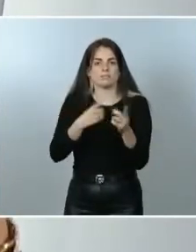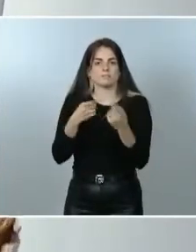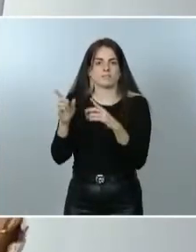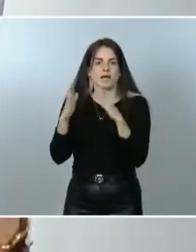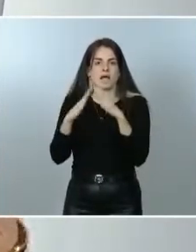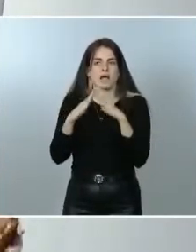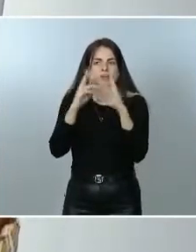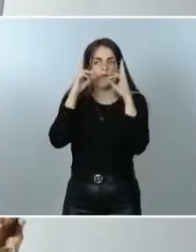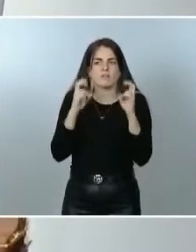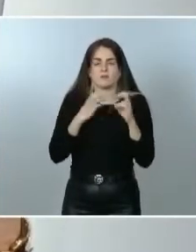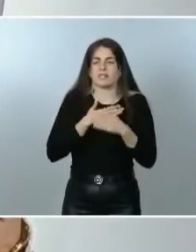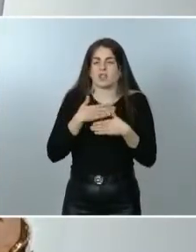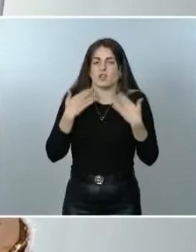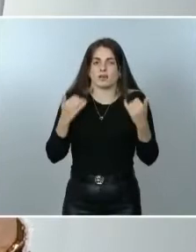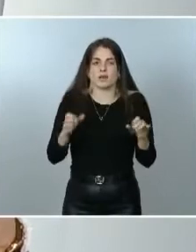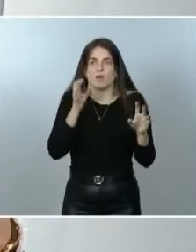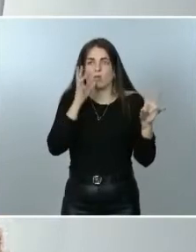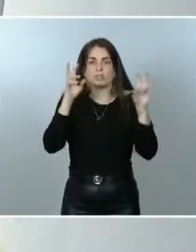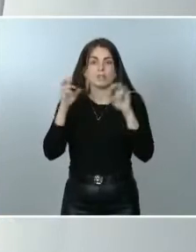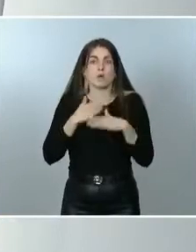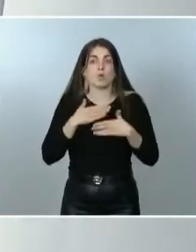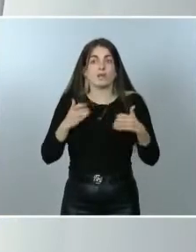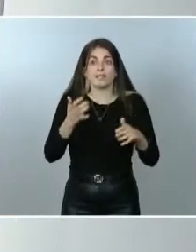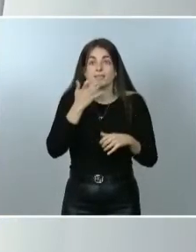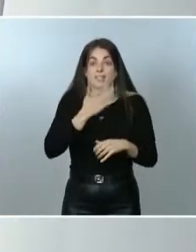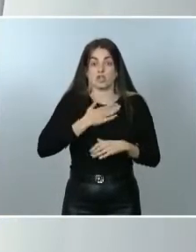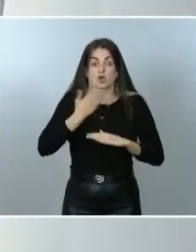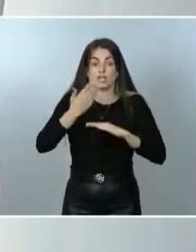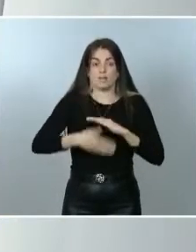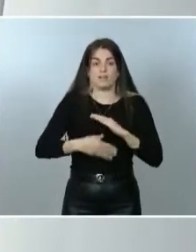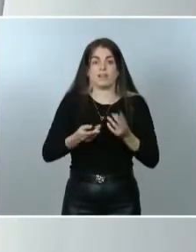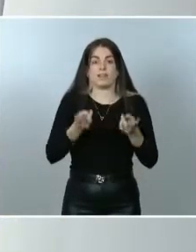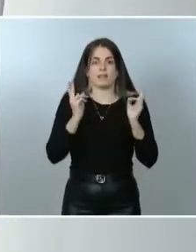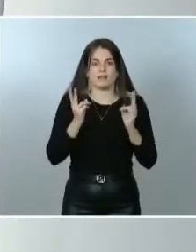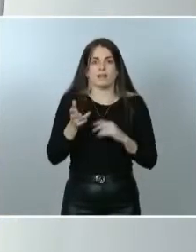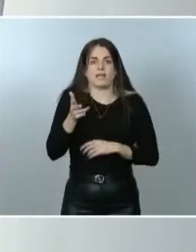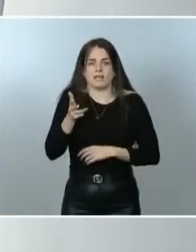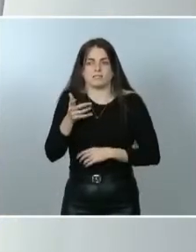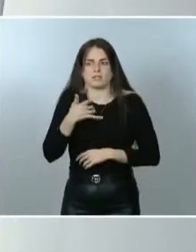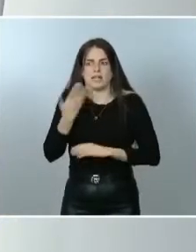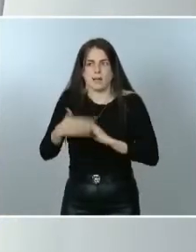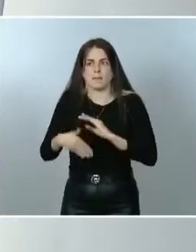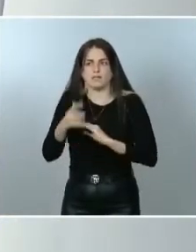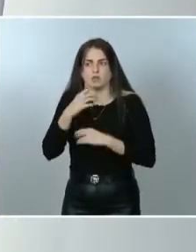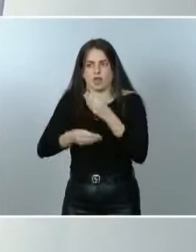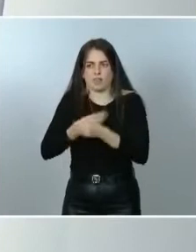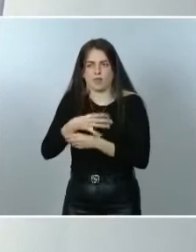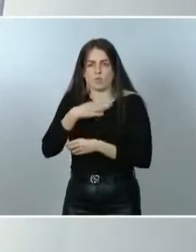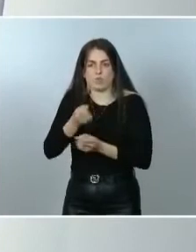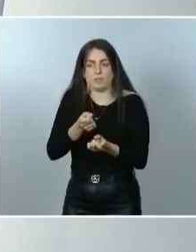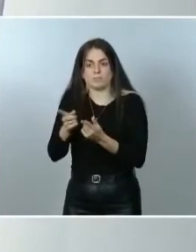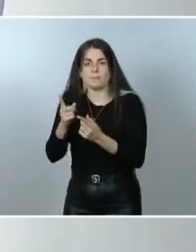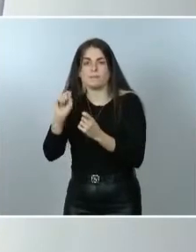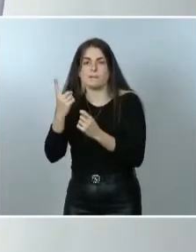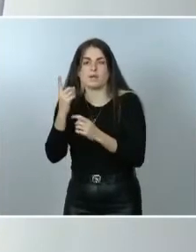cualquier circunstancia que limite derechos y libertades claro que lo pueden hacer pero están sometidas como es lógico a la